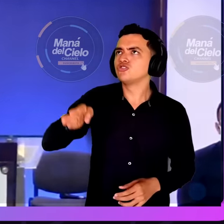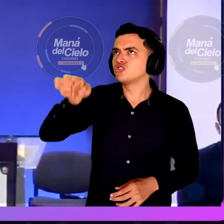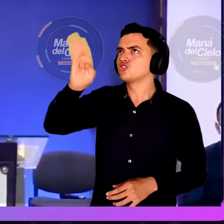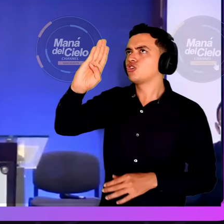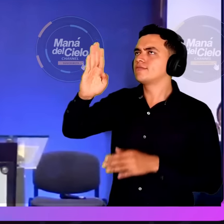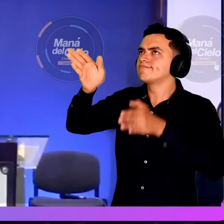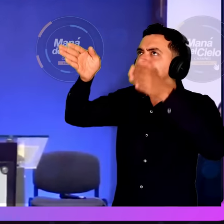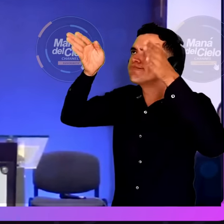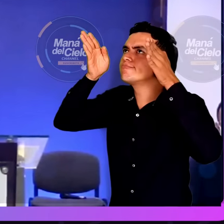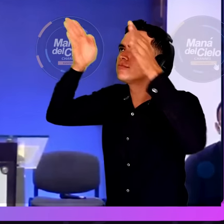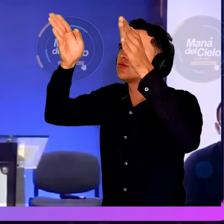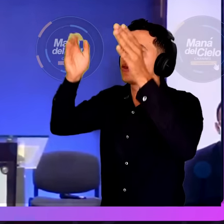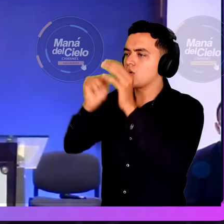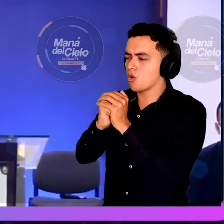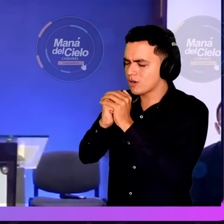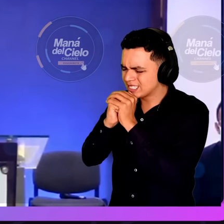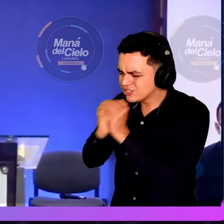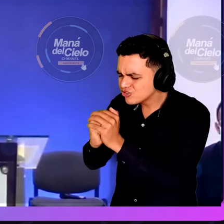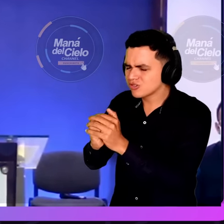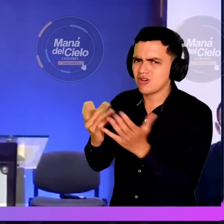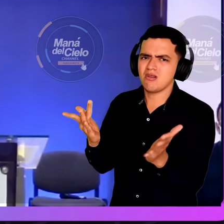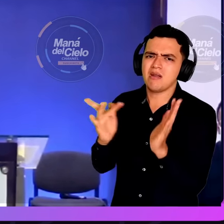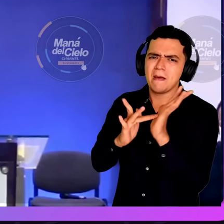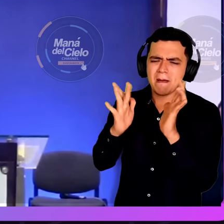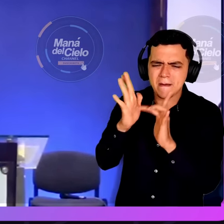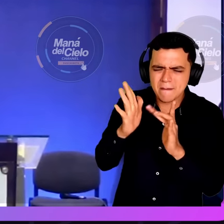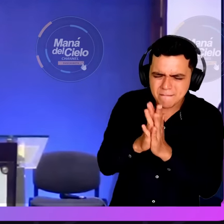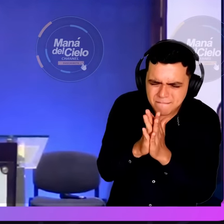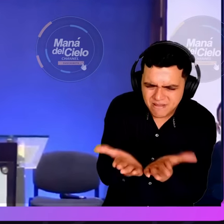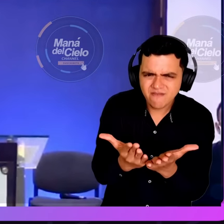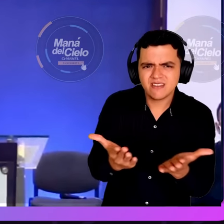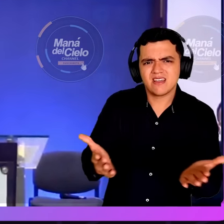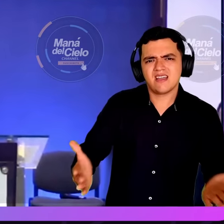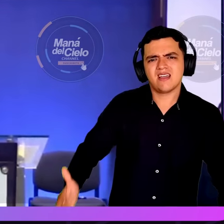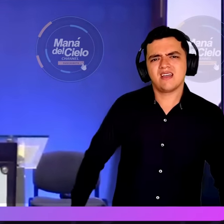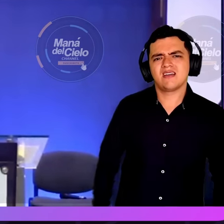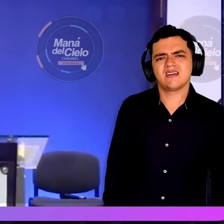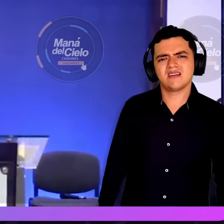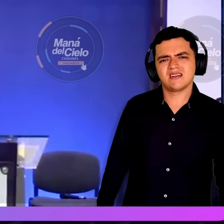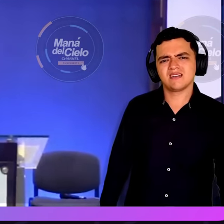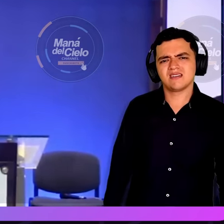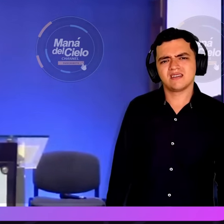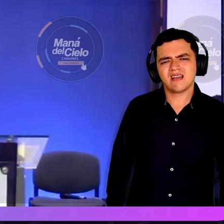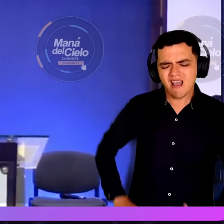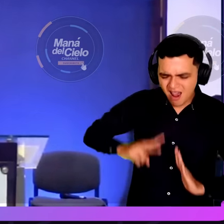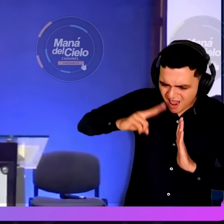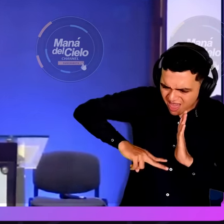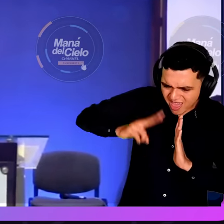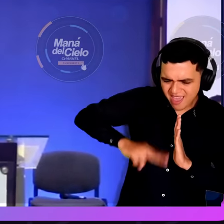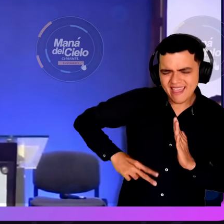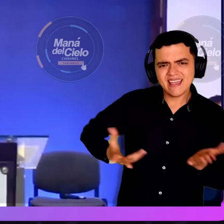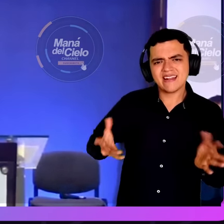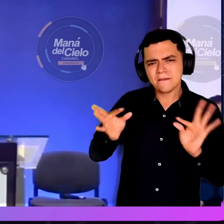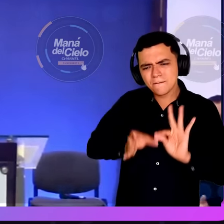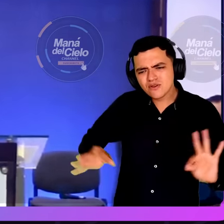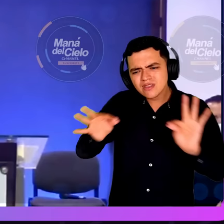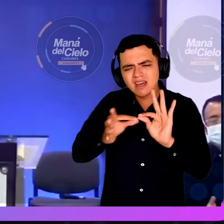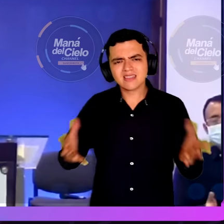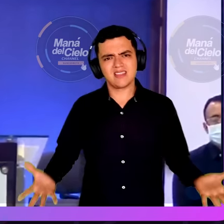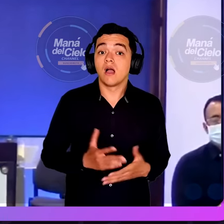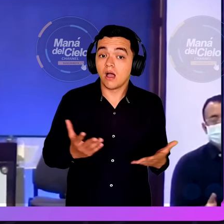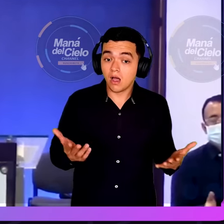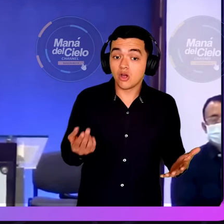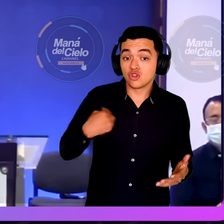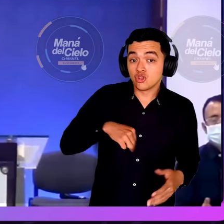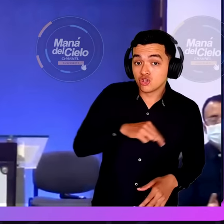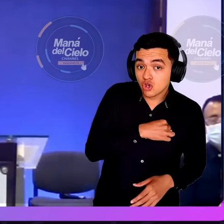están buscando este avivamiento y esta gloria de Dios se atrevan a apagar esos aparatos por cierto tiempo para darle